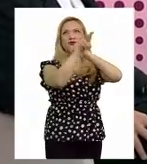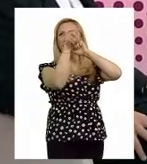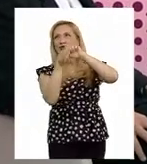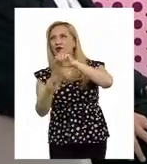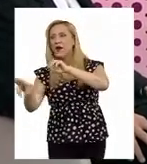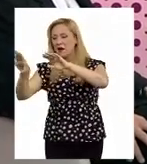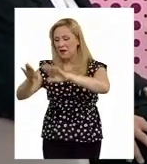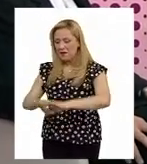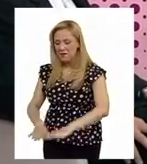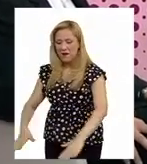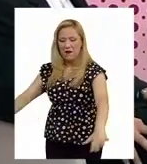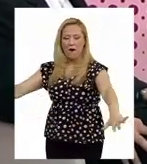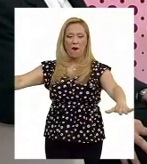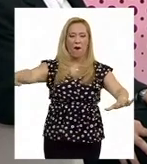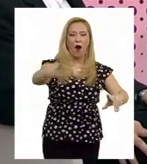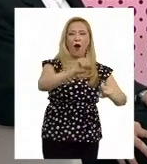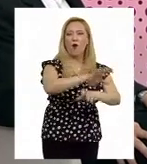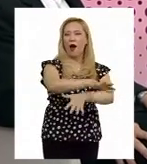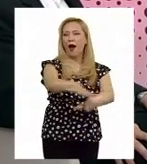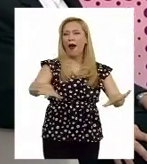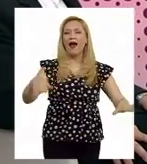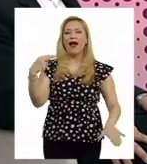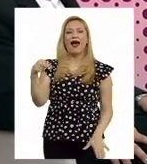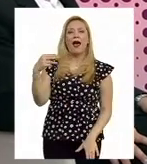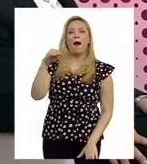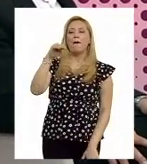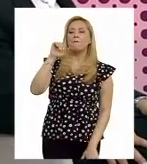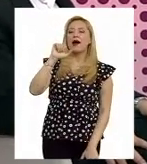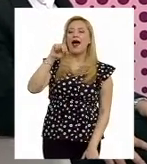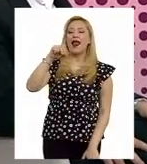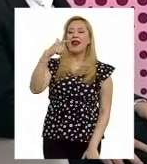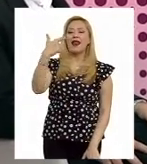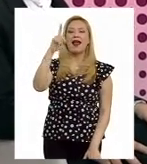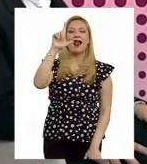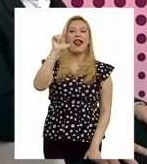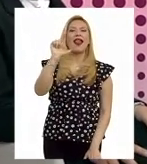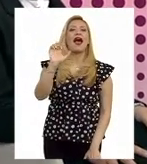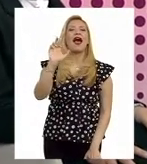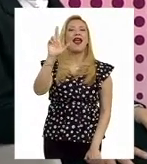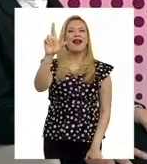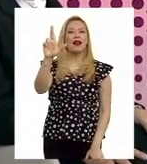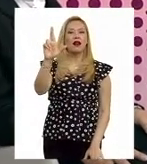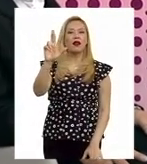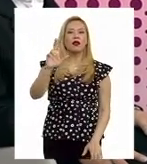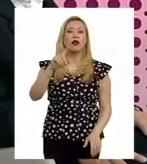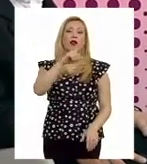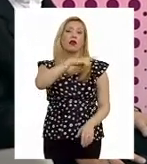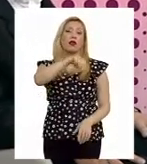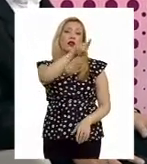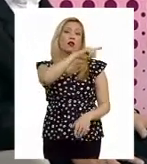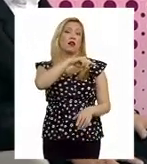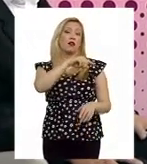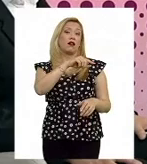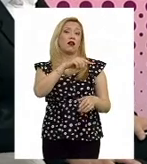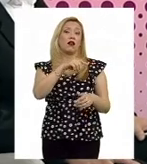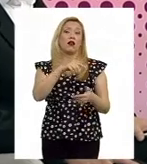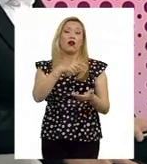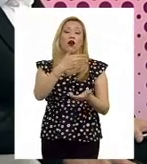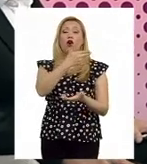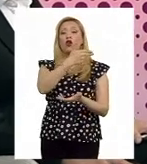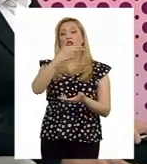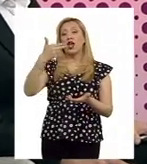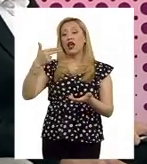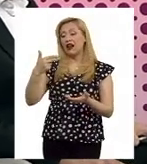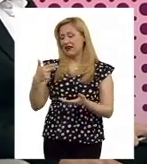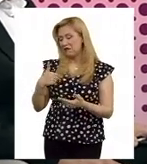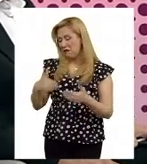centros turísticos, un manglar normalmente estorba para que el turista, el hotel pueda tener, digamos, un acceso al mar. Y el manglar